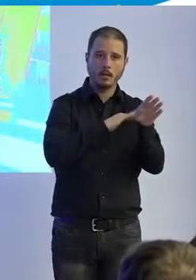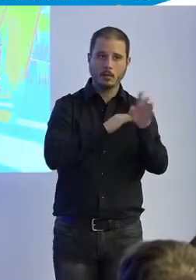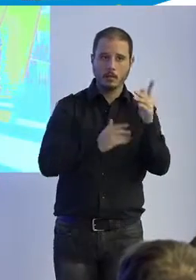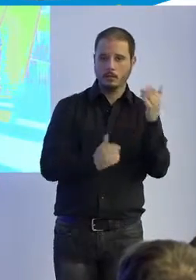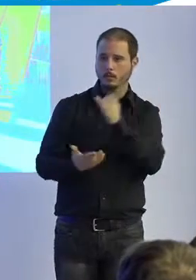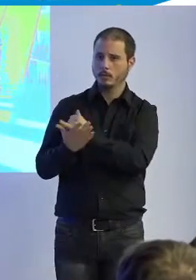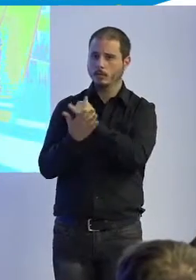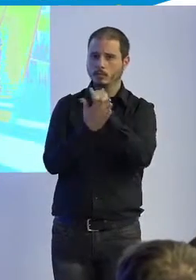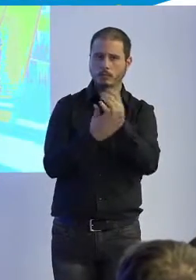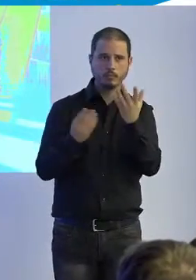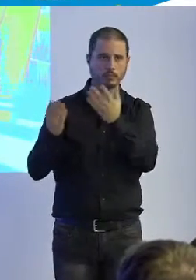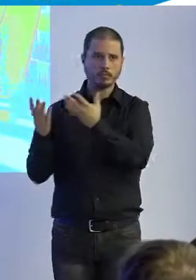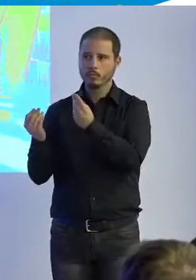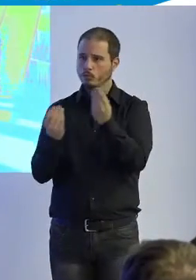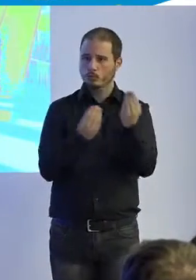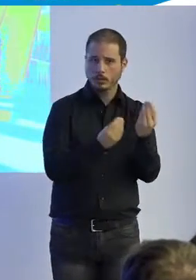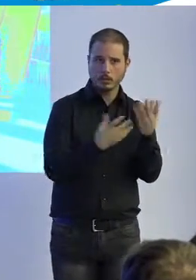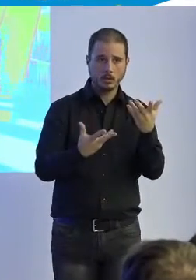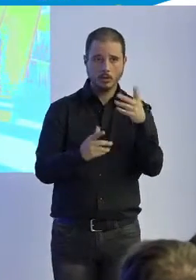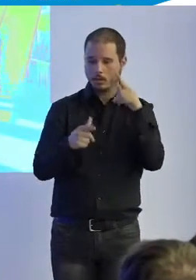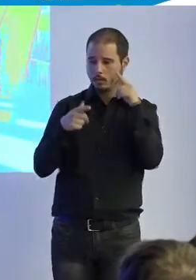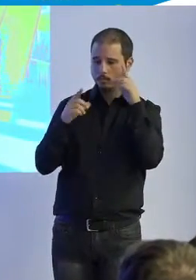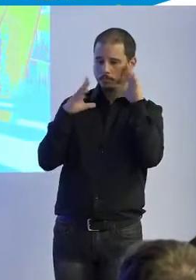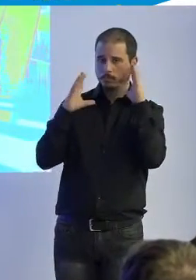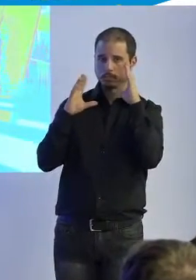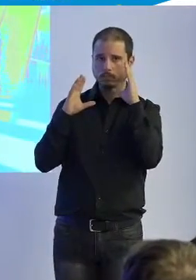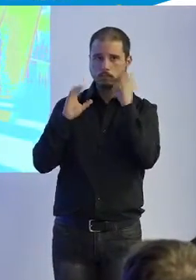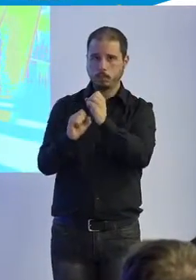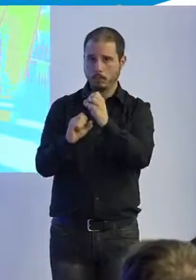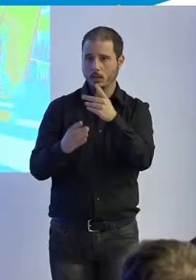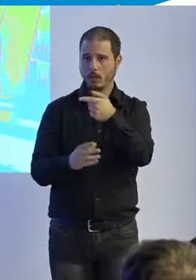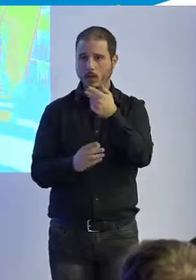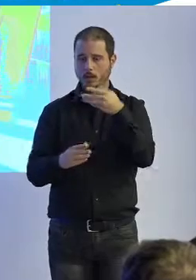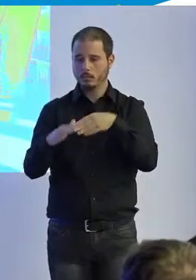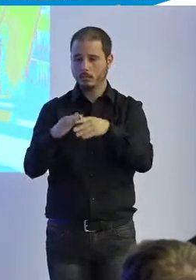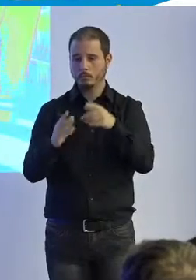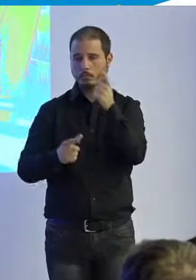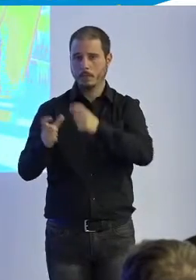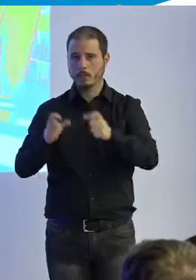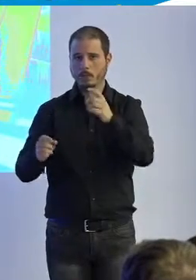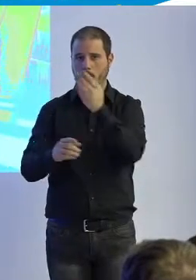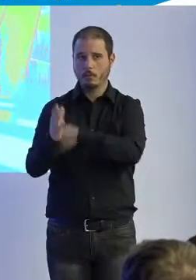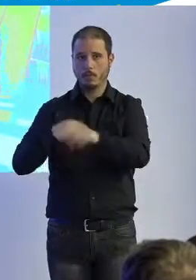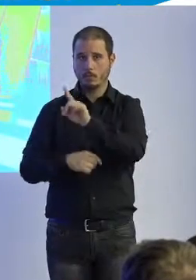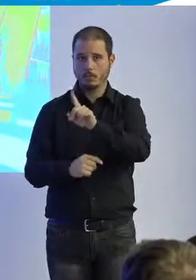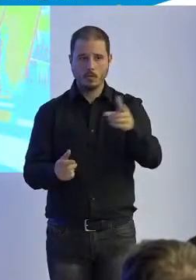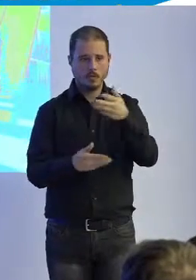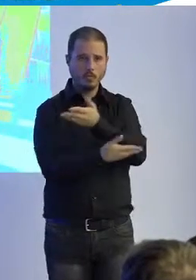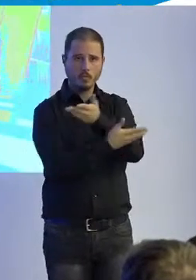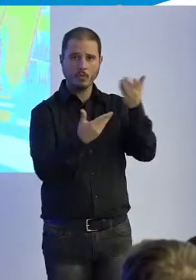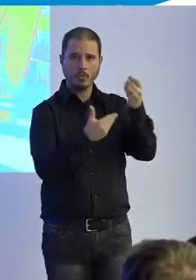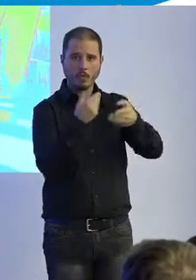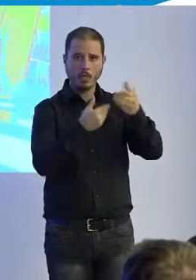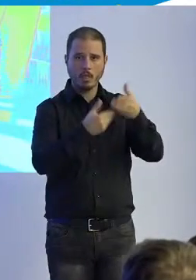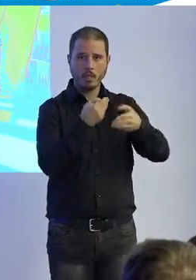con muchísimo público. O sea, tenemos un focus group enorme, que son todos los jugadores. Y aparte dentro de esos jugadores, todos los jugadores que